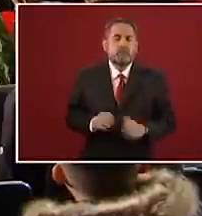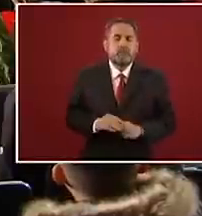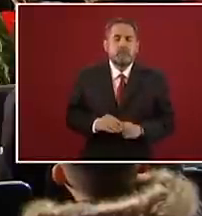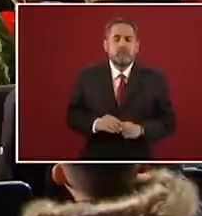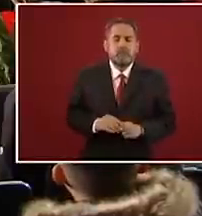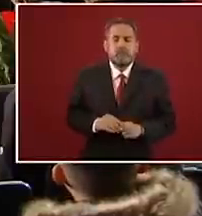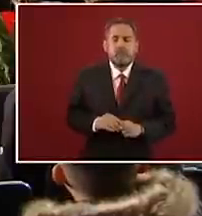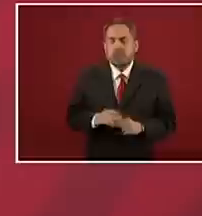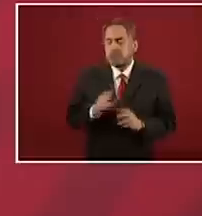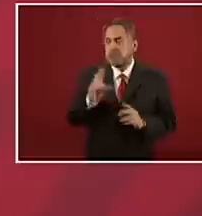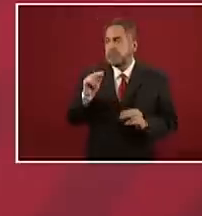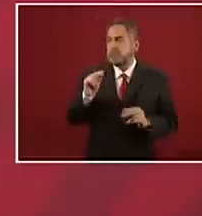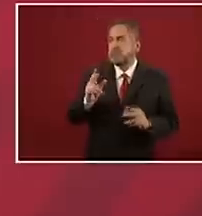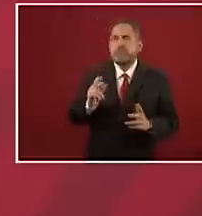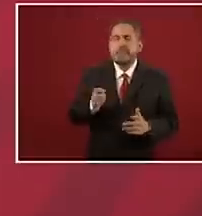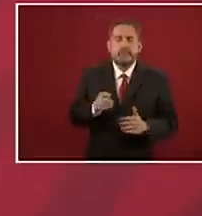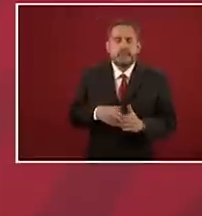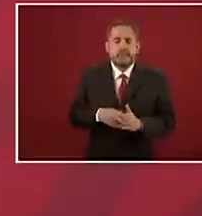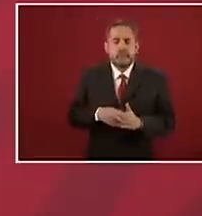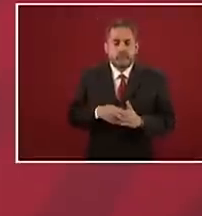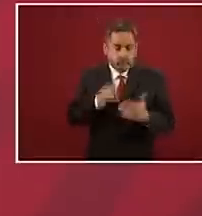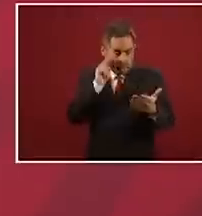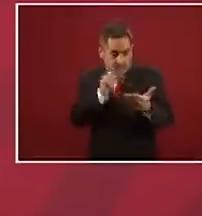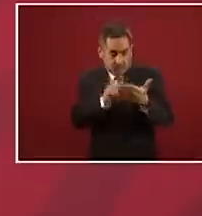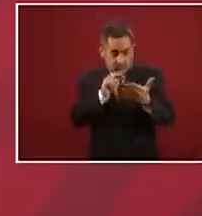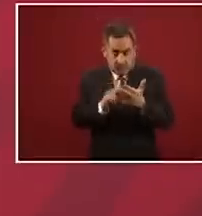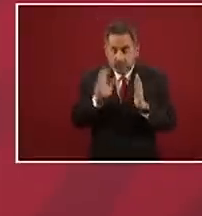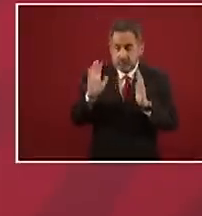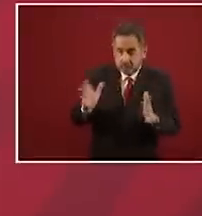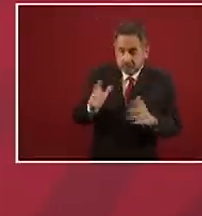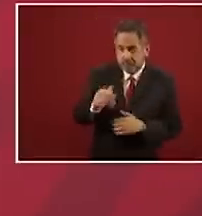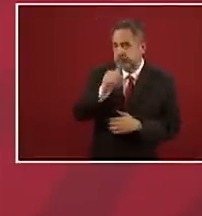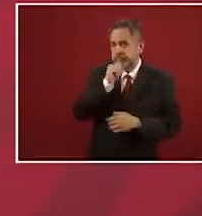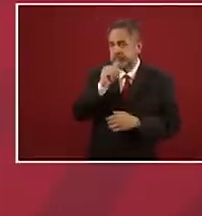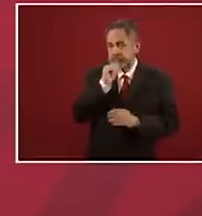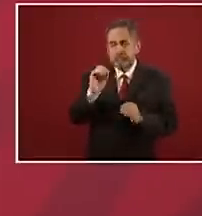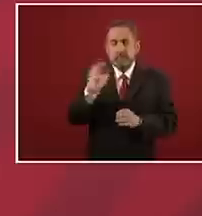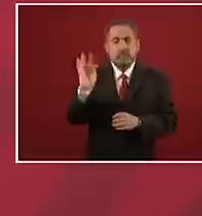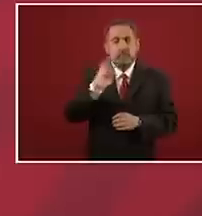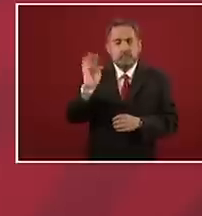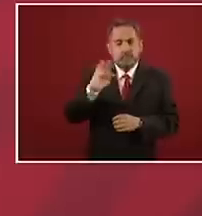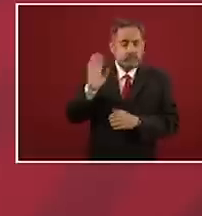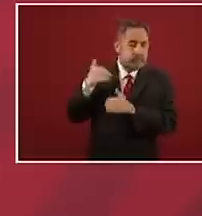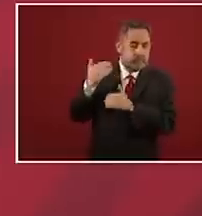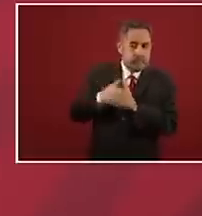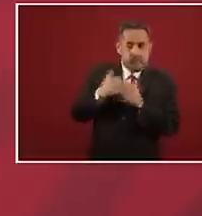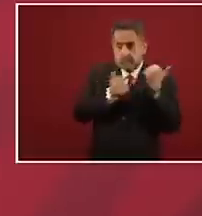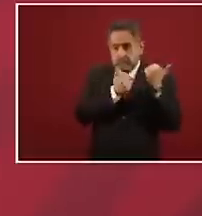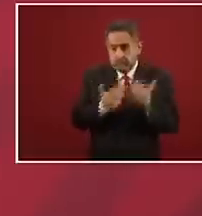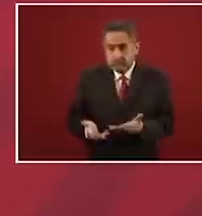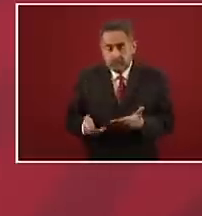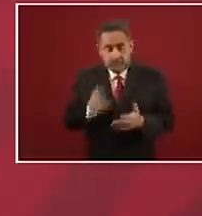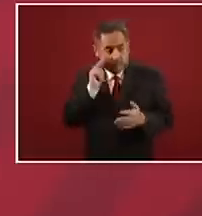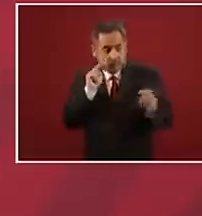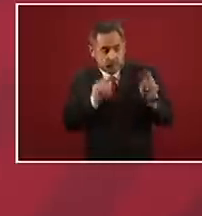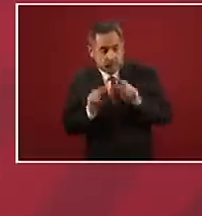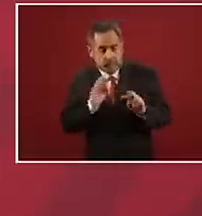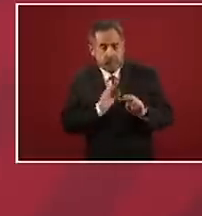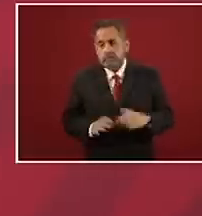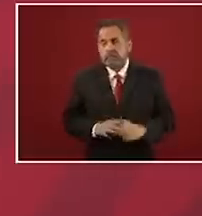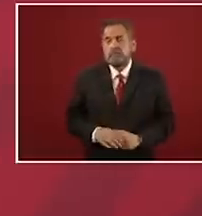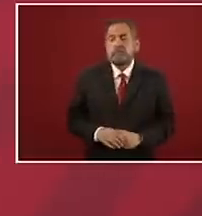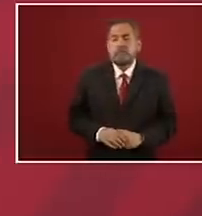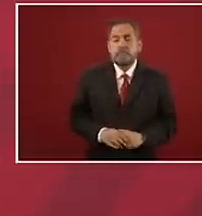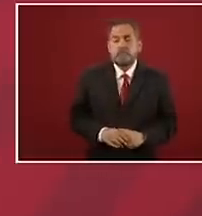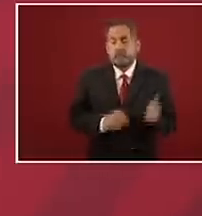no todos lo han visto. A lo mejor ahora que bien